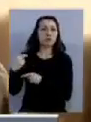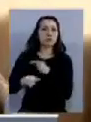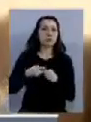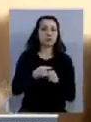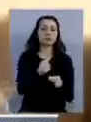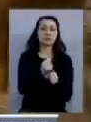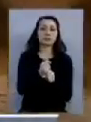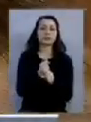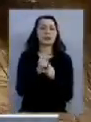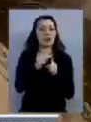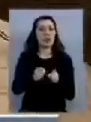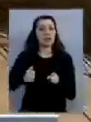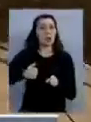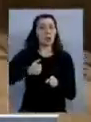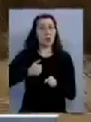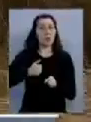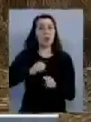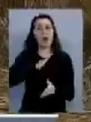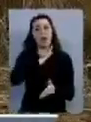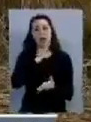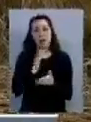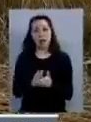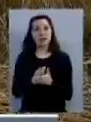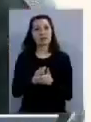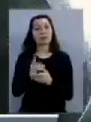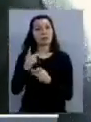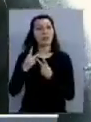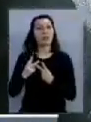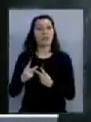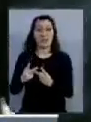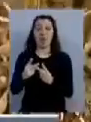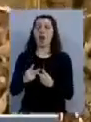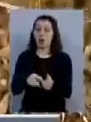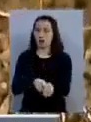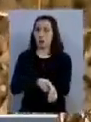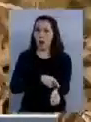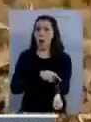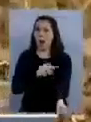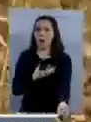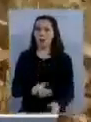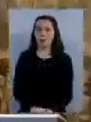quehaceres que se deben cumplir para llegar hasta aquí. Este es un viaje bastante más largo.